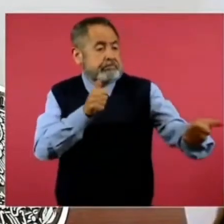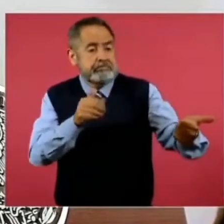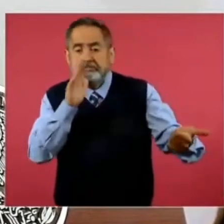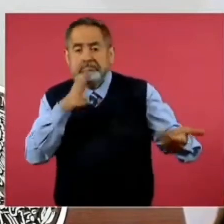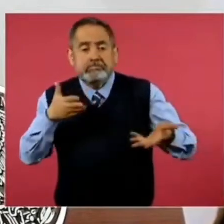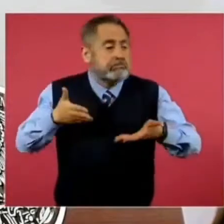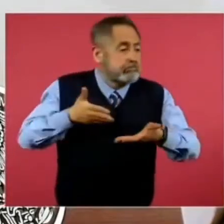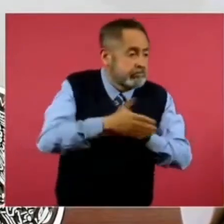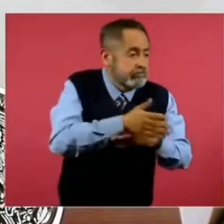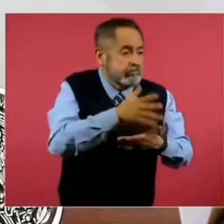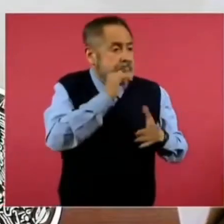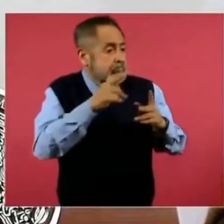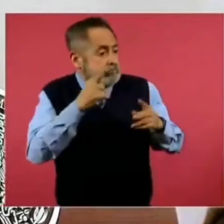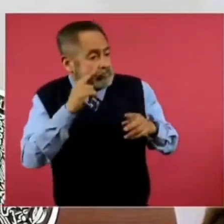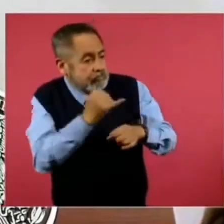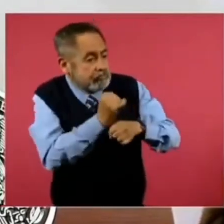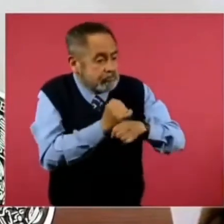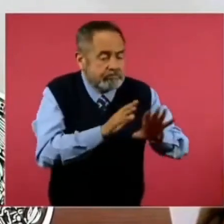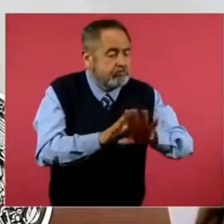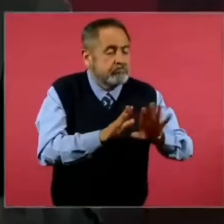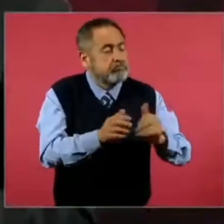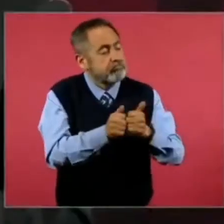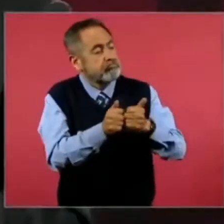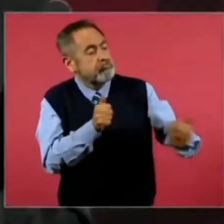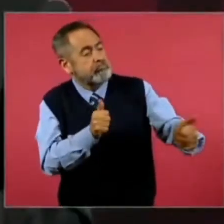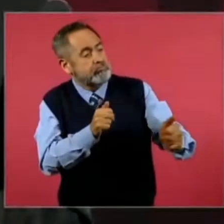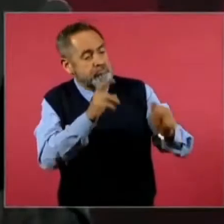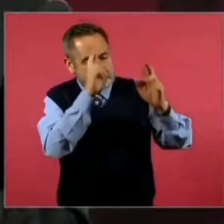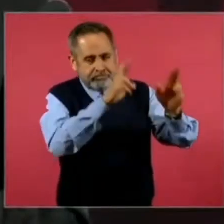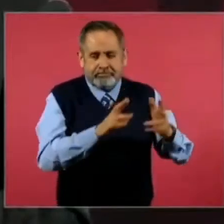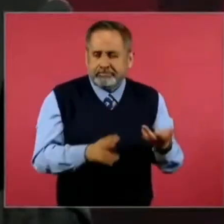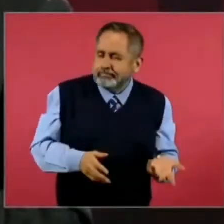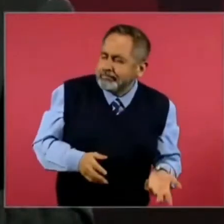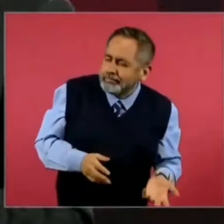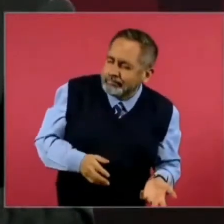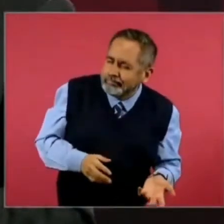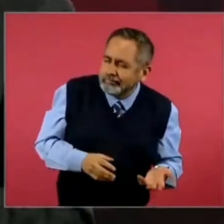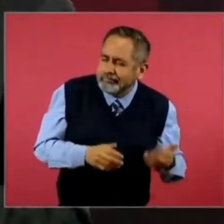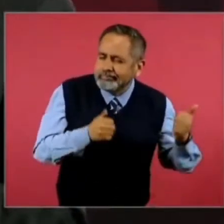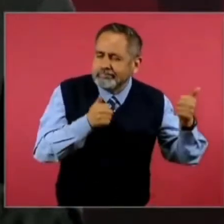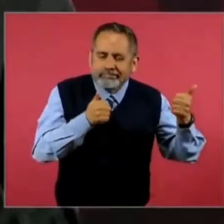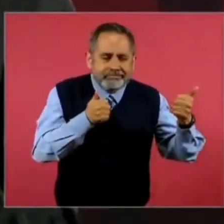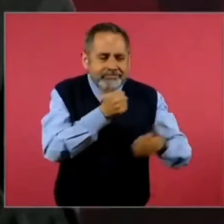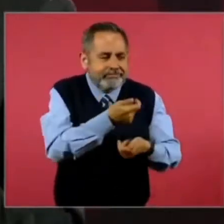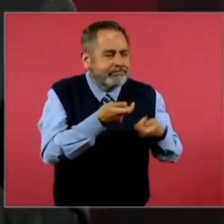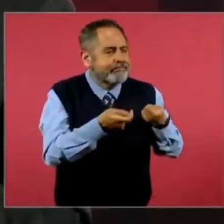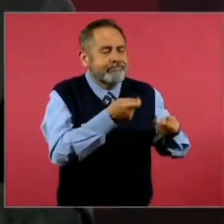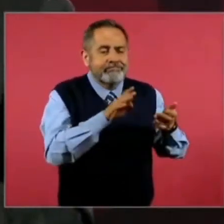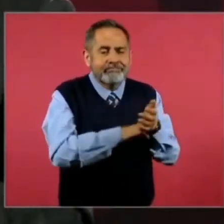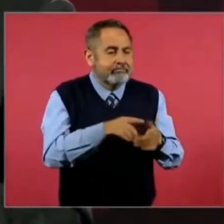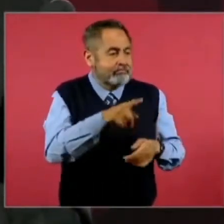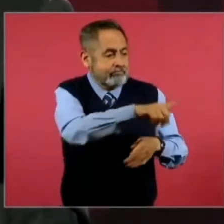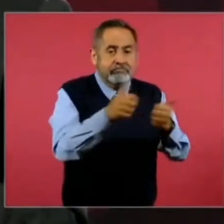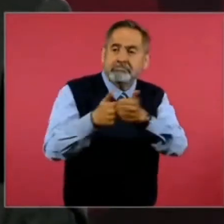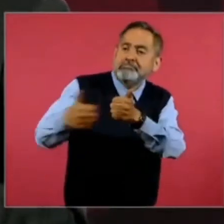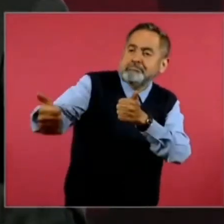independiente, entre comillas. independiente del